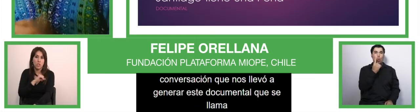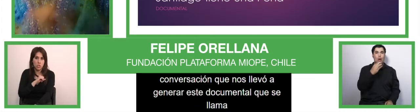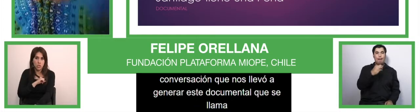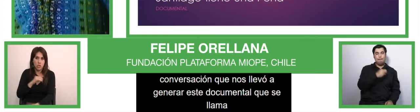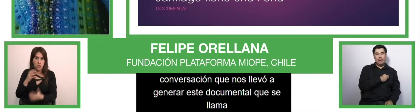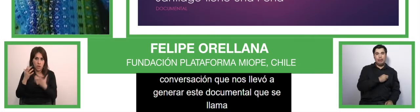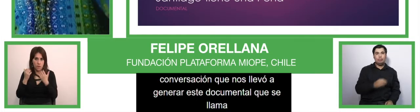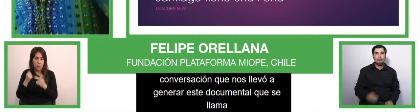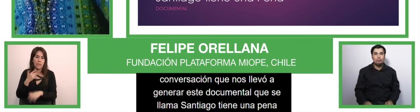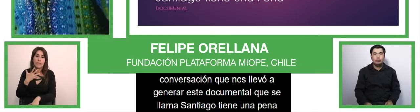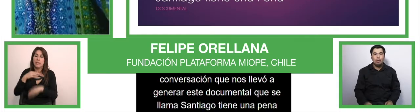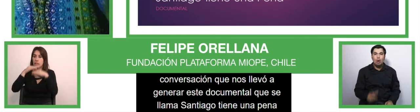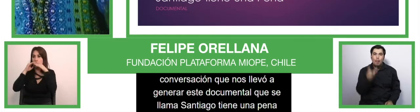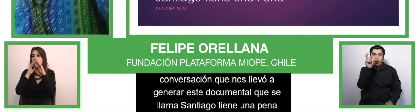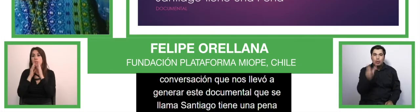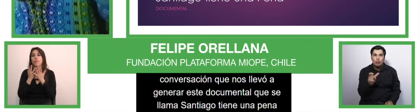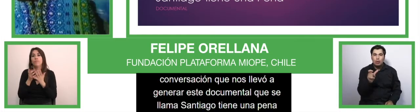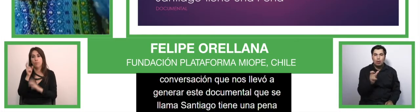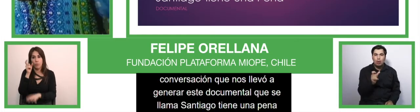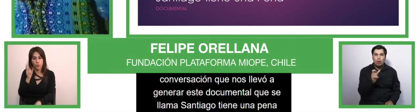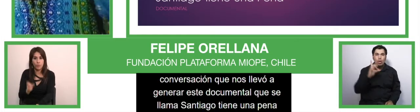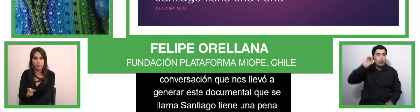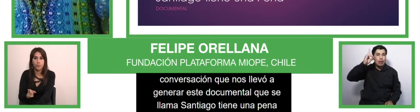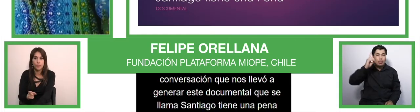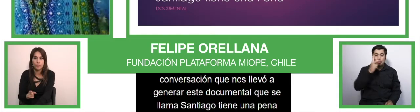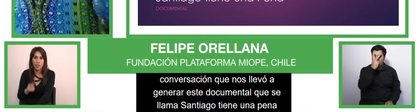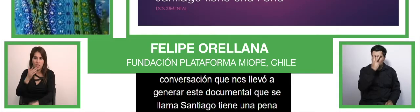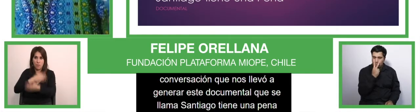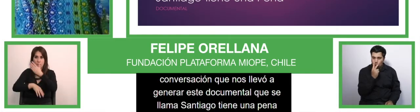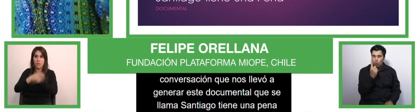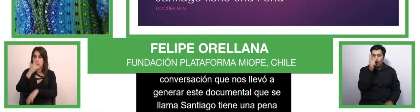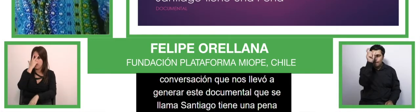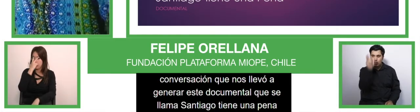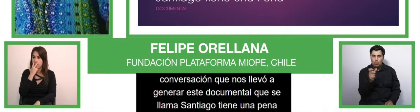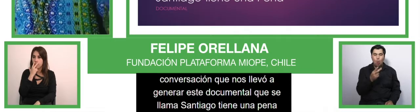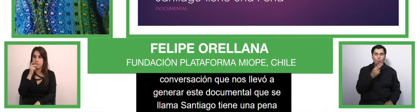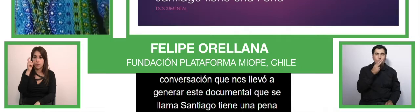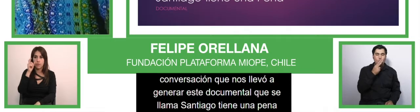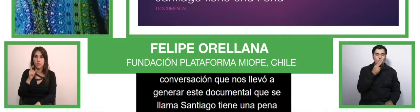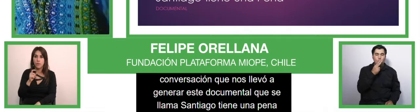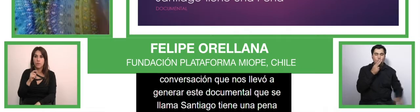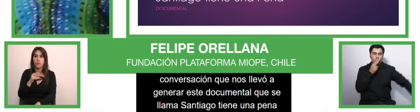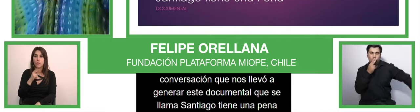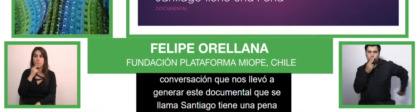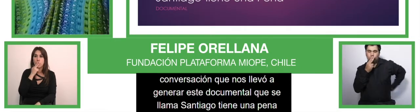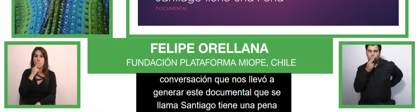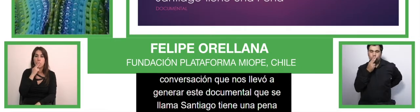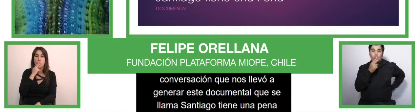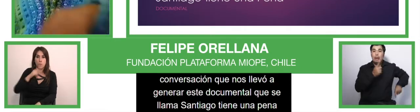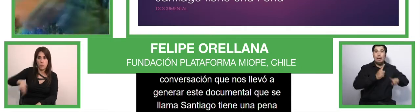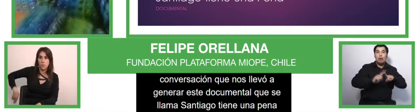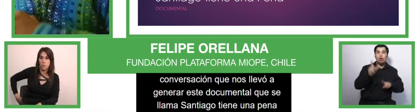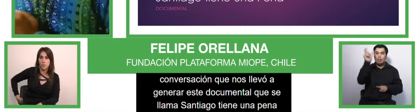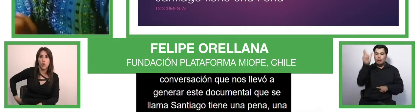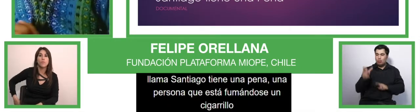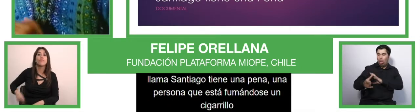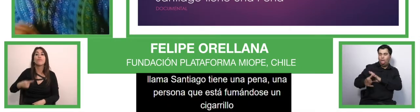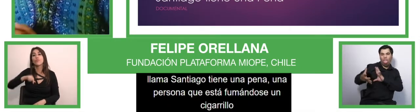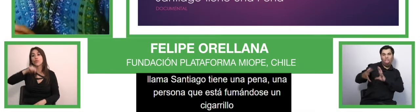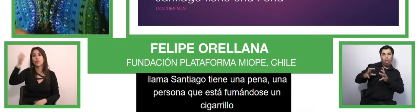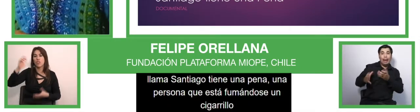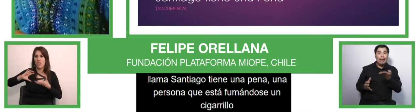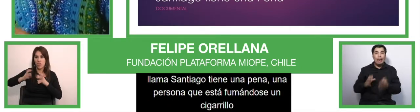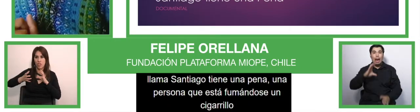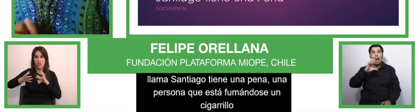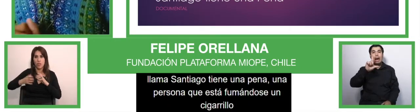discapacidad visual una persona que está fumándose un cigarrillo y que le falta un brazo y que el otro lo tiene con una malformación. Él es Claudio